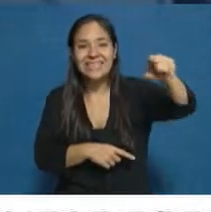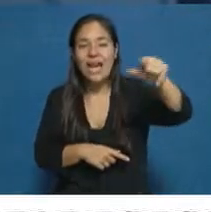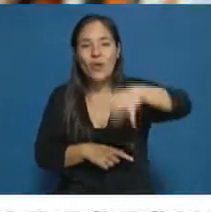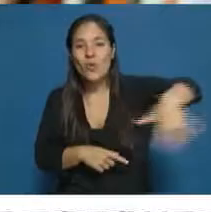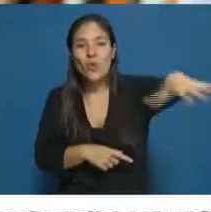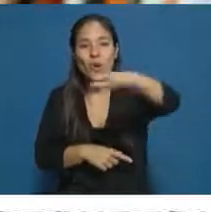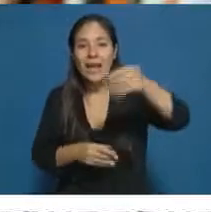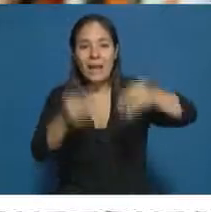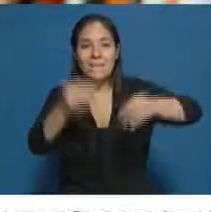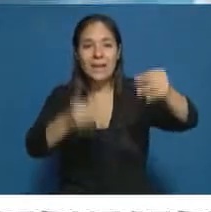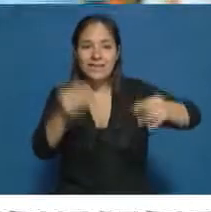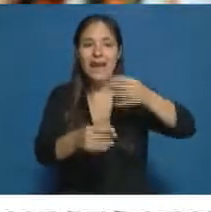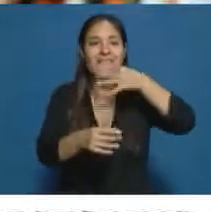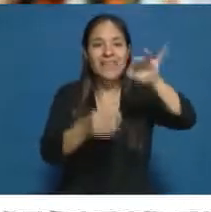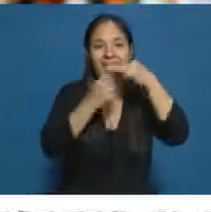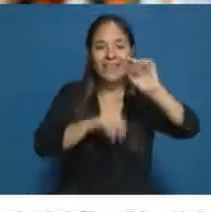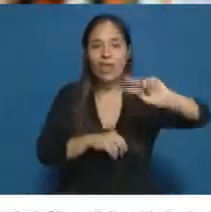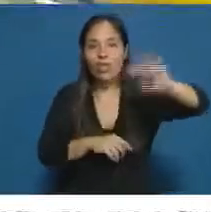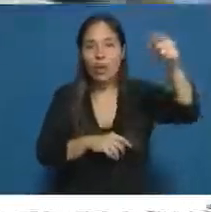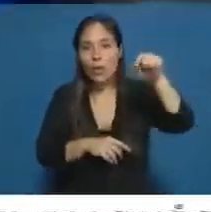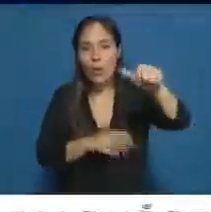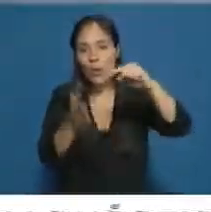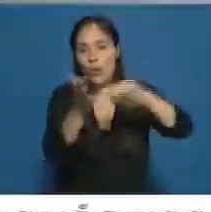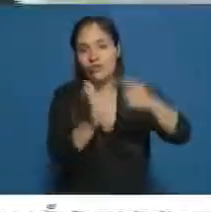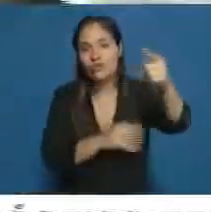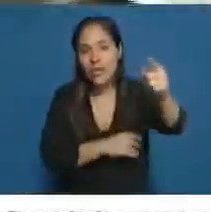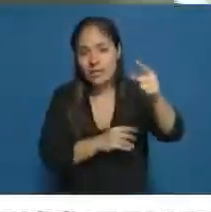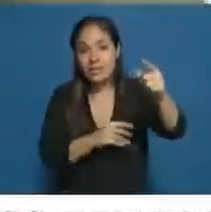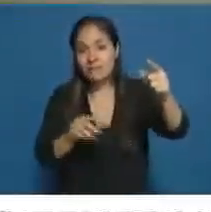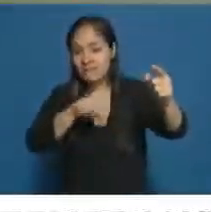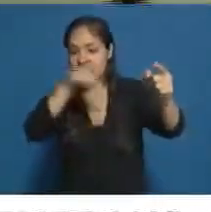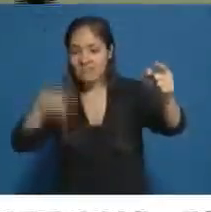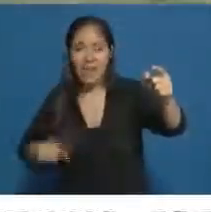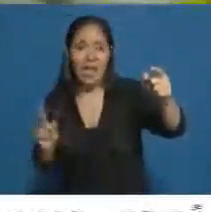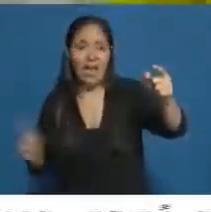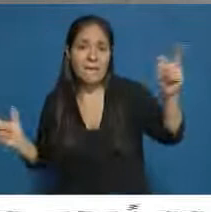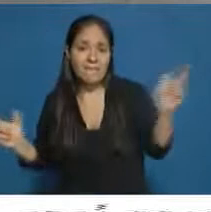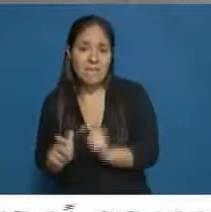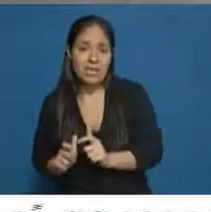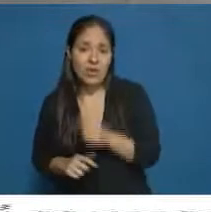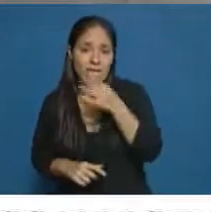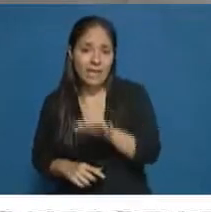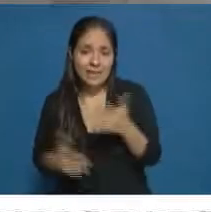en esta época prefieren llevar todos sus productos a Buenos Aires, a la costa, antes que el interior. La están llevando toda la costa,